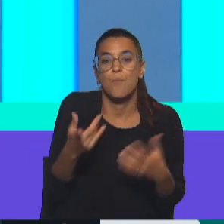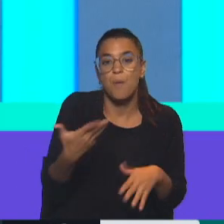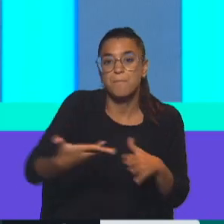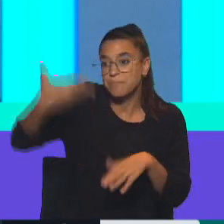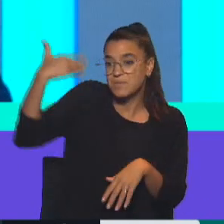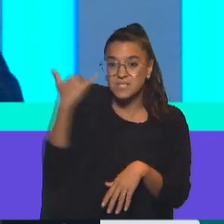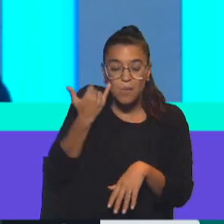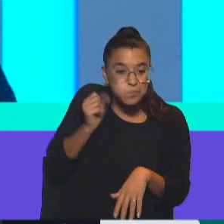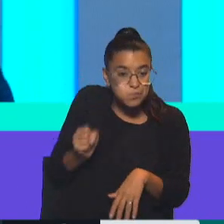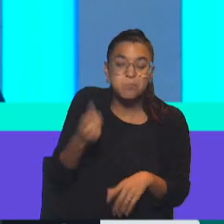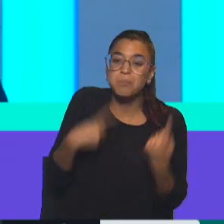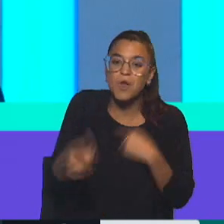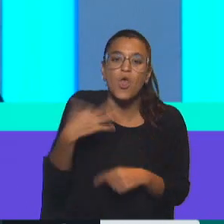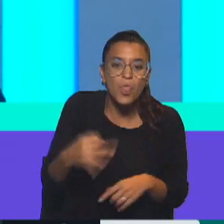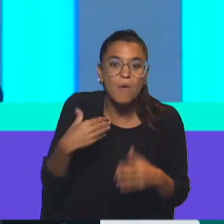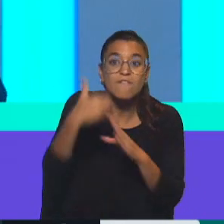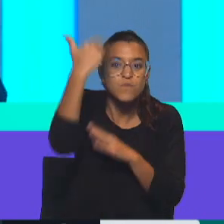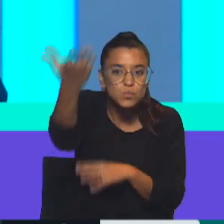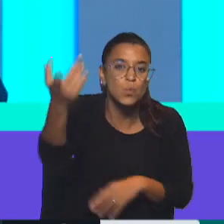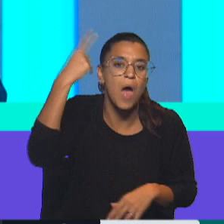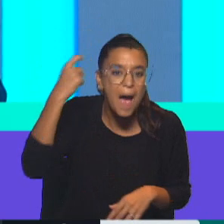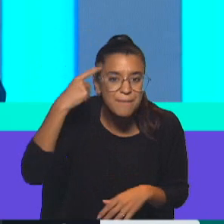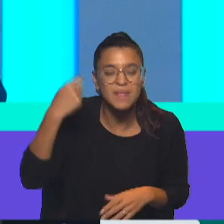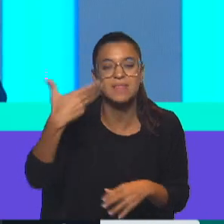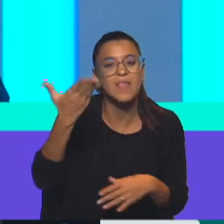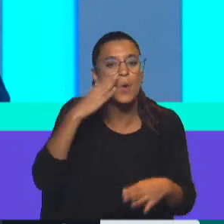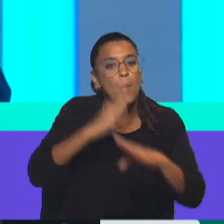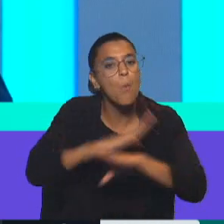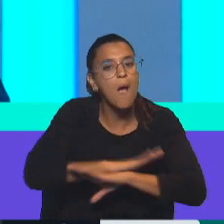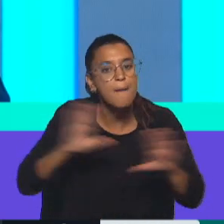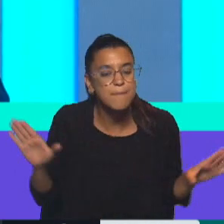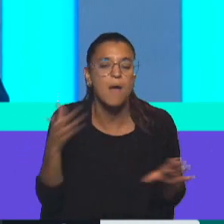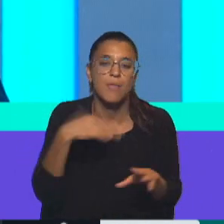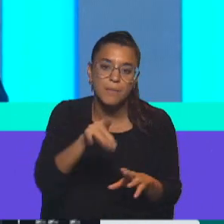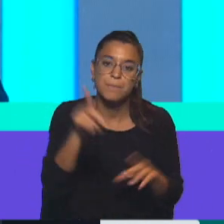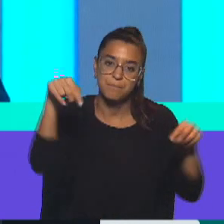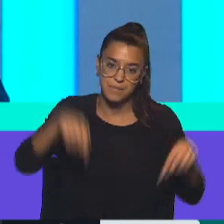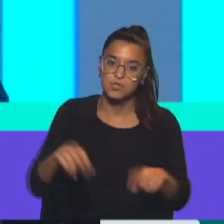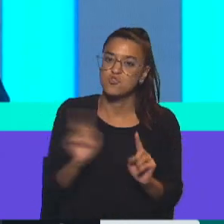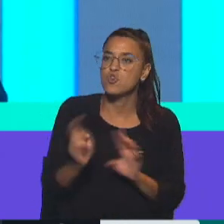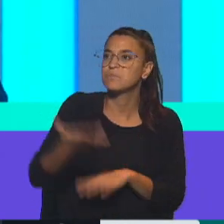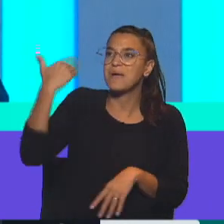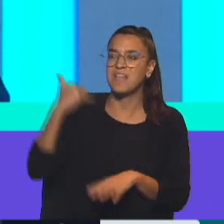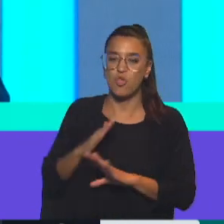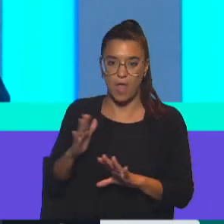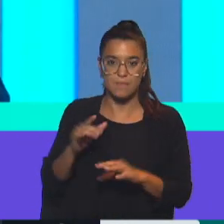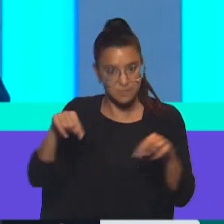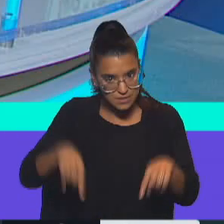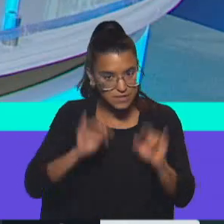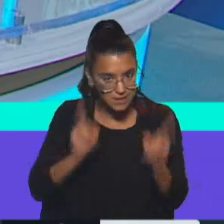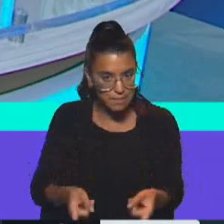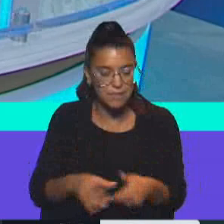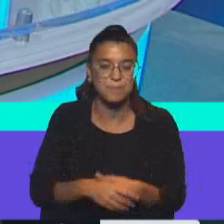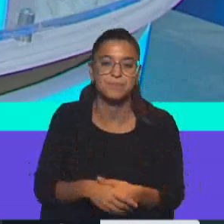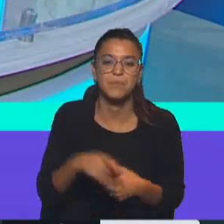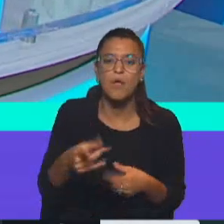ya ocurrió, pero nos tiene que servir para aprender, y en ese sentido tiene que ver con el presente, no tiene que ver con el pasado. Esa es nuestra apuesta.